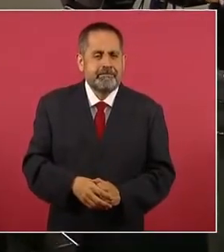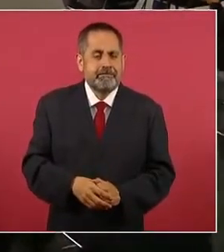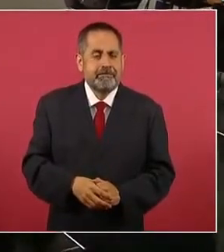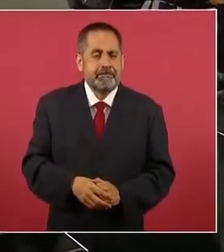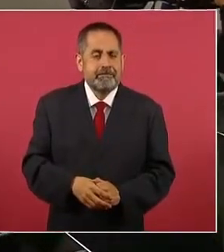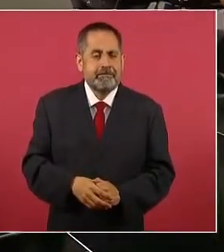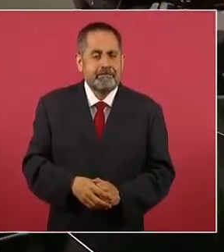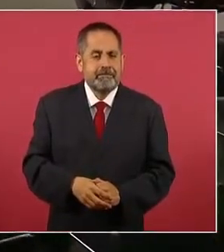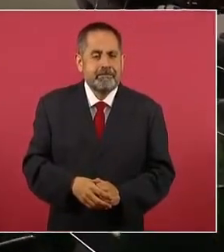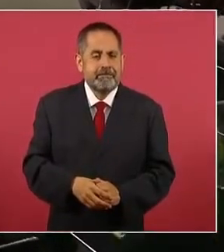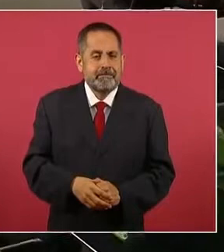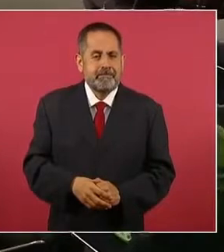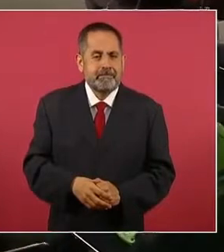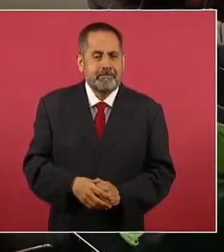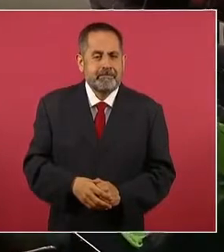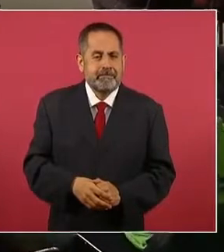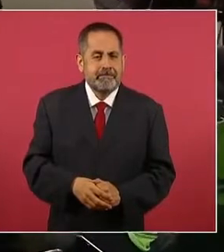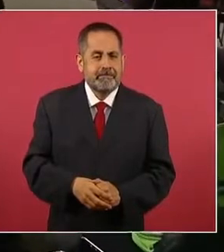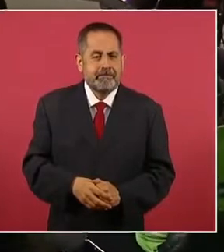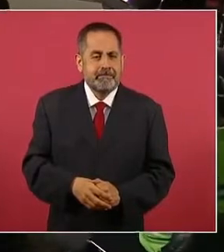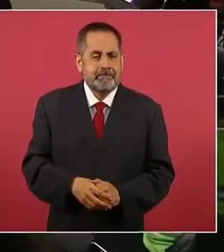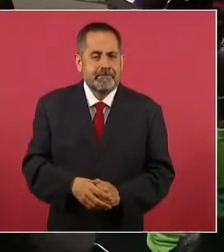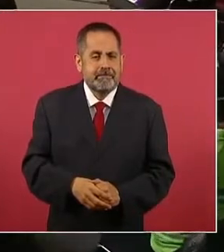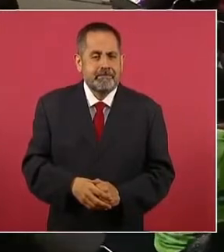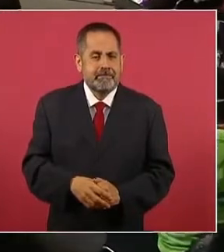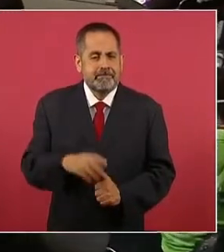También debe ser de lo mismo.